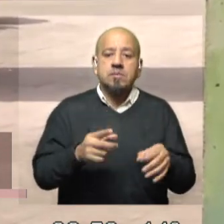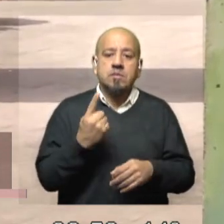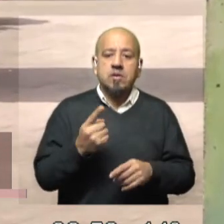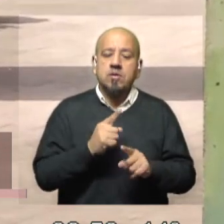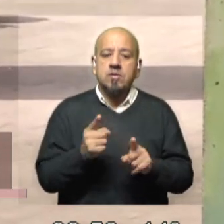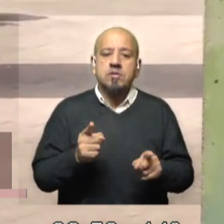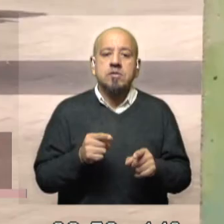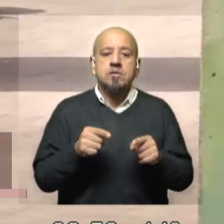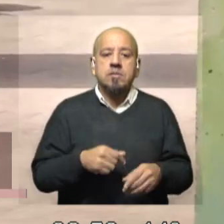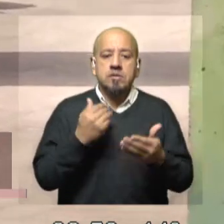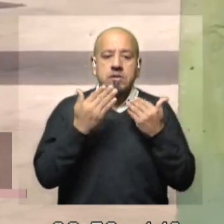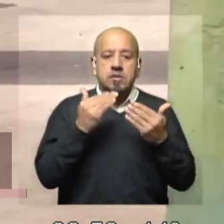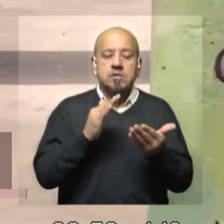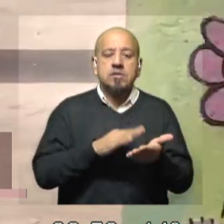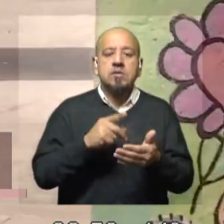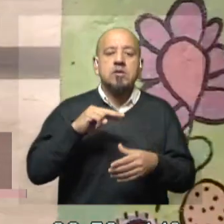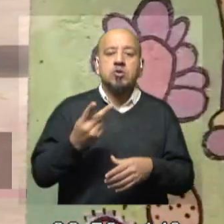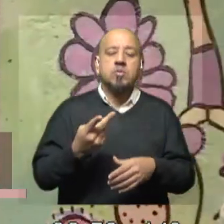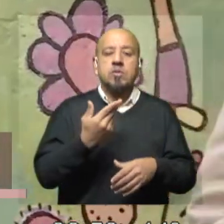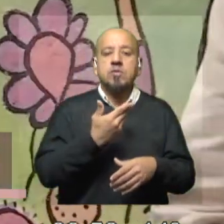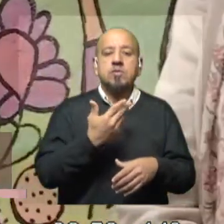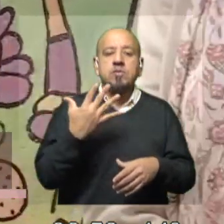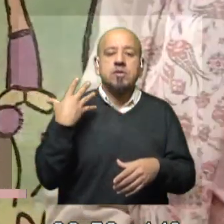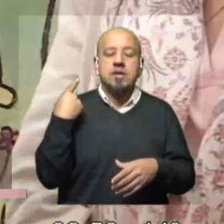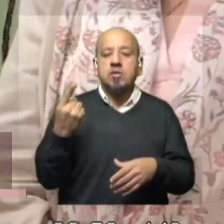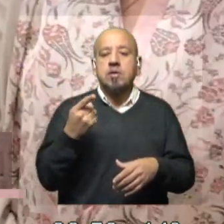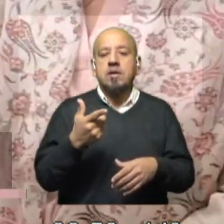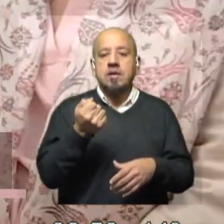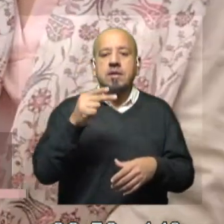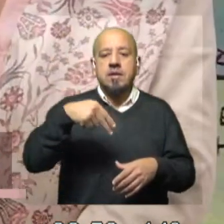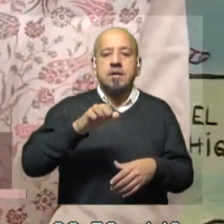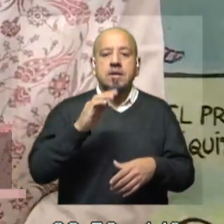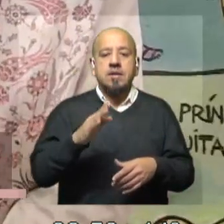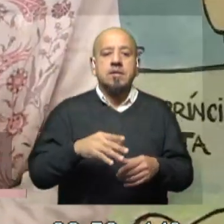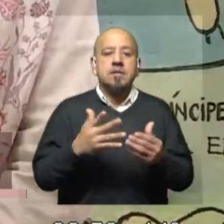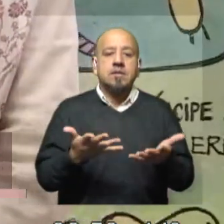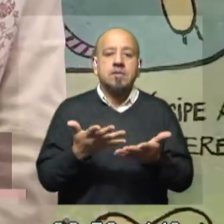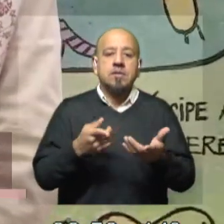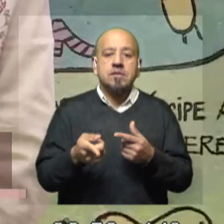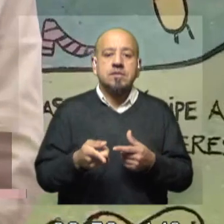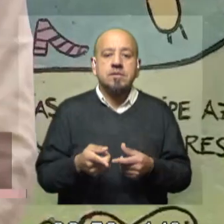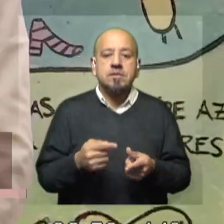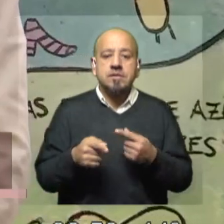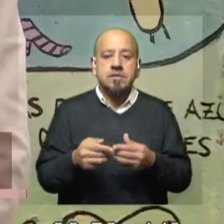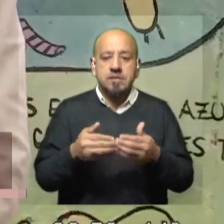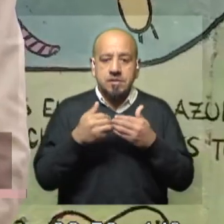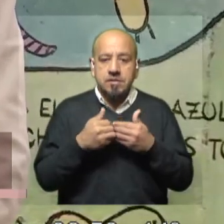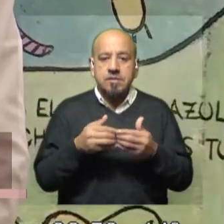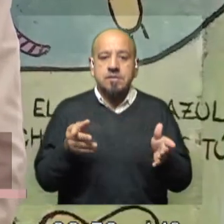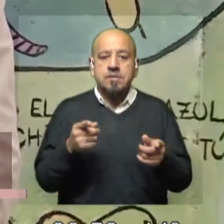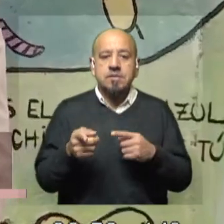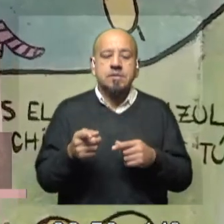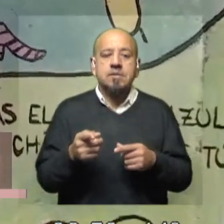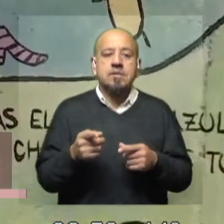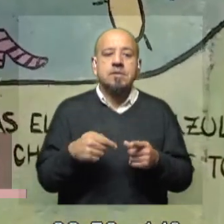eso vamos a estar hablando con la subdirectora de ANEP. Olga, gracias por estos minutos. Estamos a minutos nada más de que se esté haciendo el lanzamiento oficial de